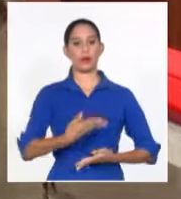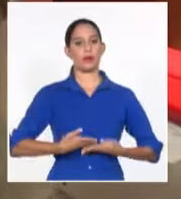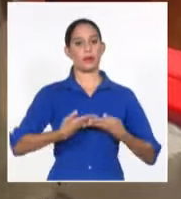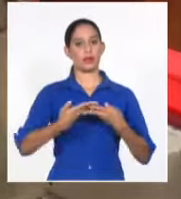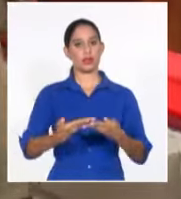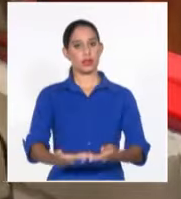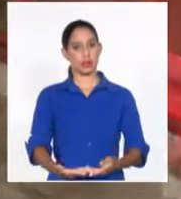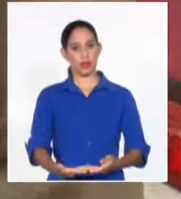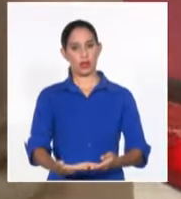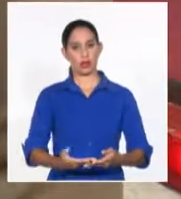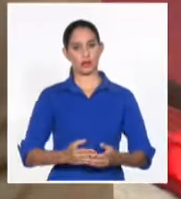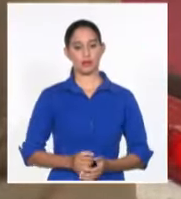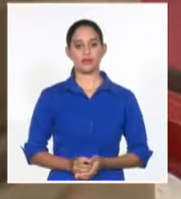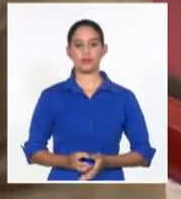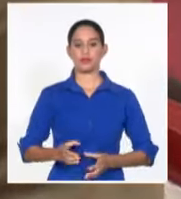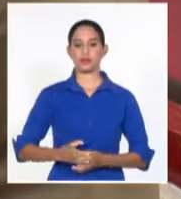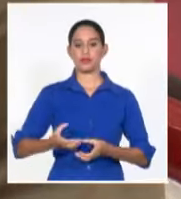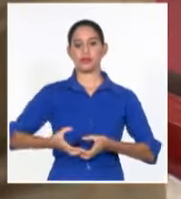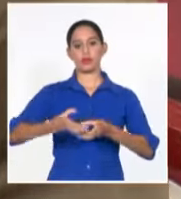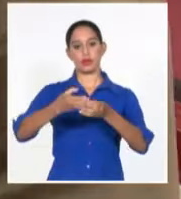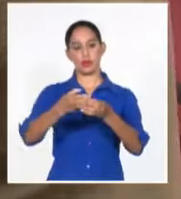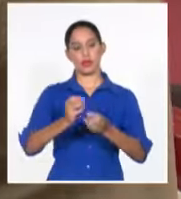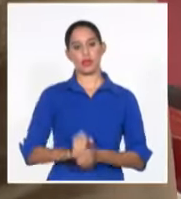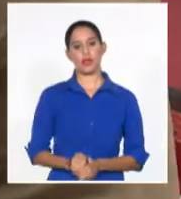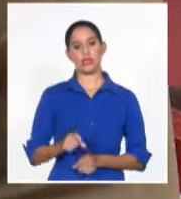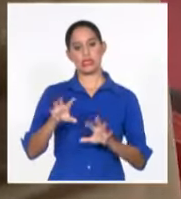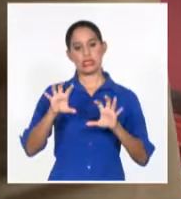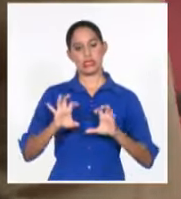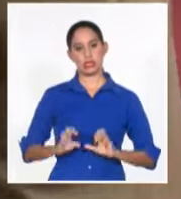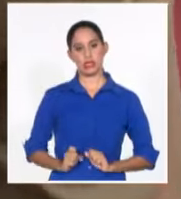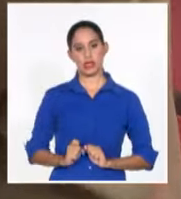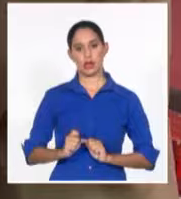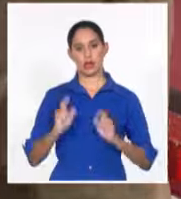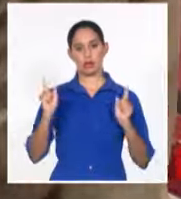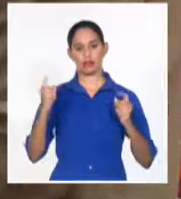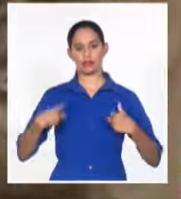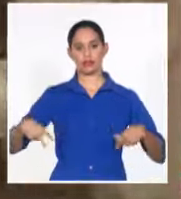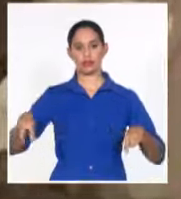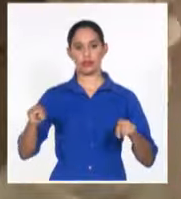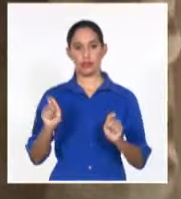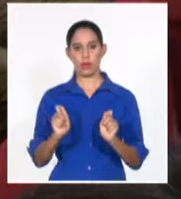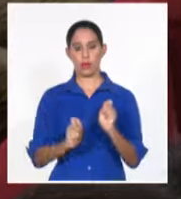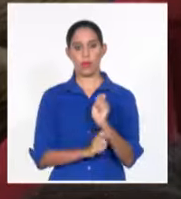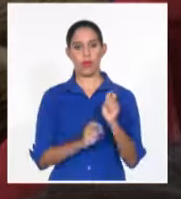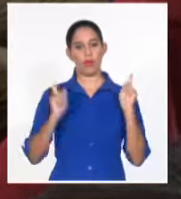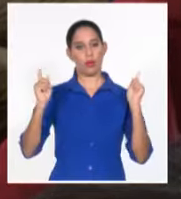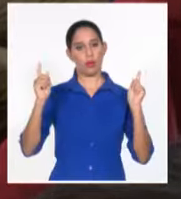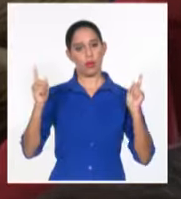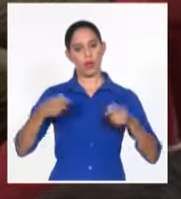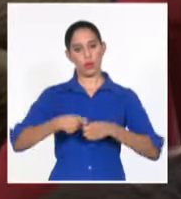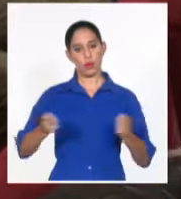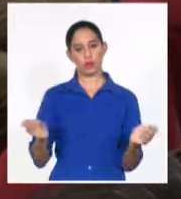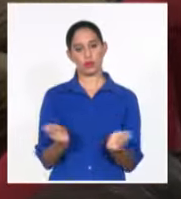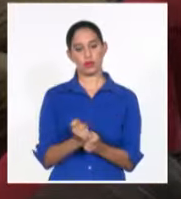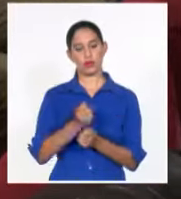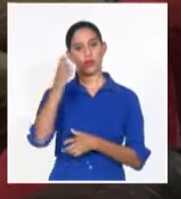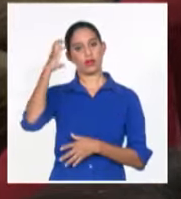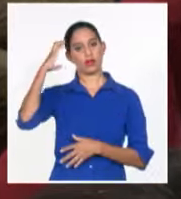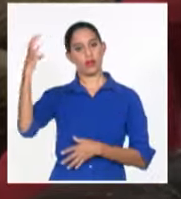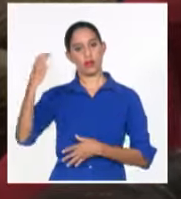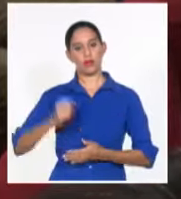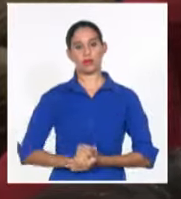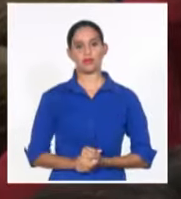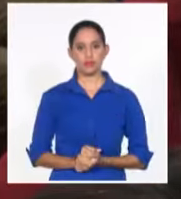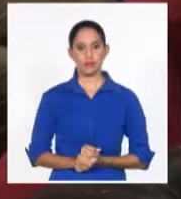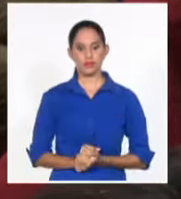Homero Acosta Álvarez, secretario de la Asamblea Nacional del Poder Popular y del Consejo de Estado. Como parte de los órganos militares